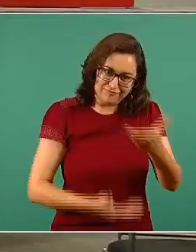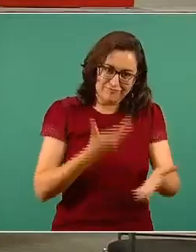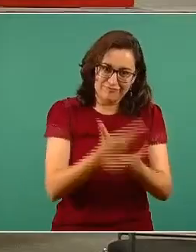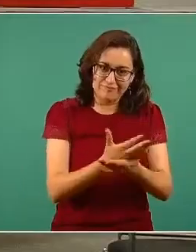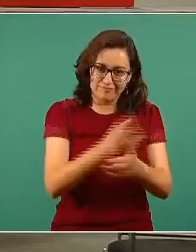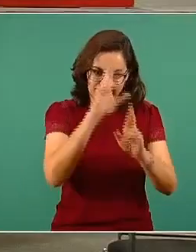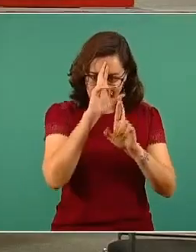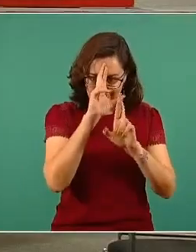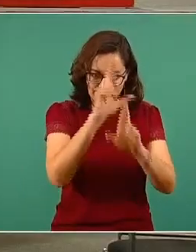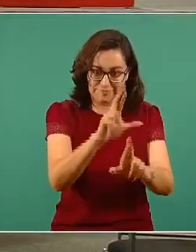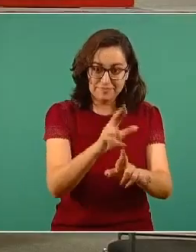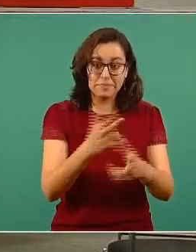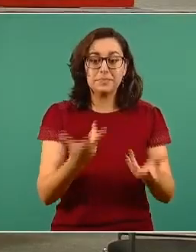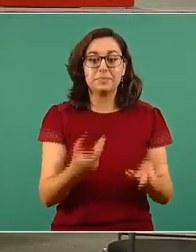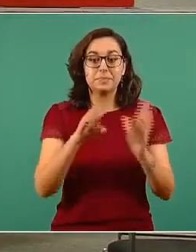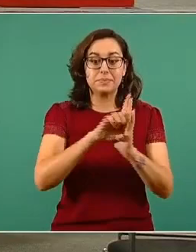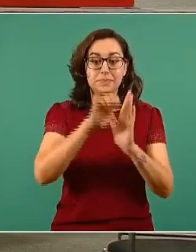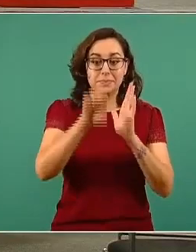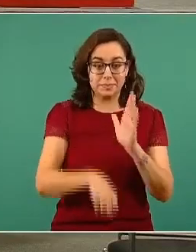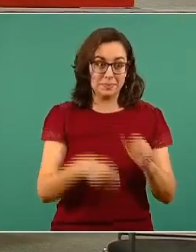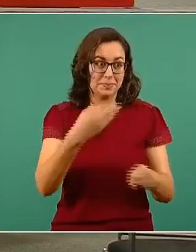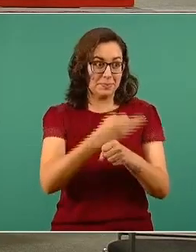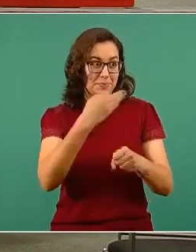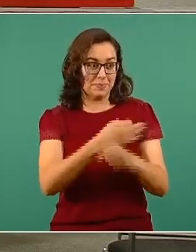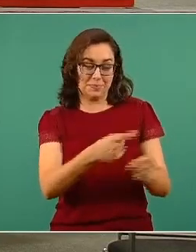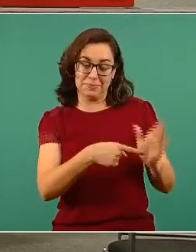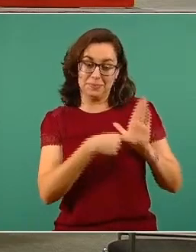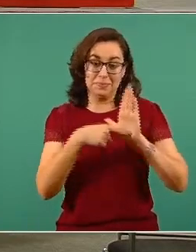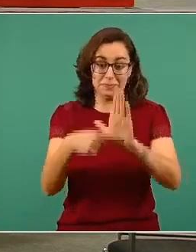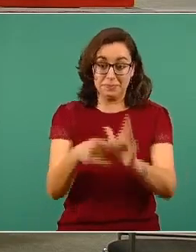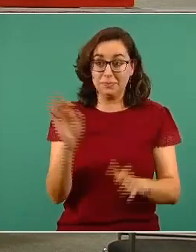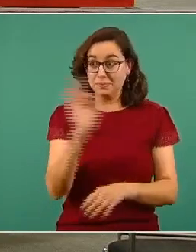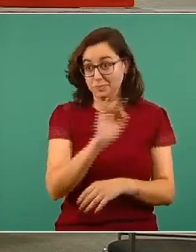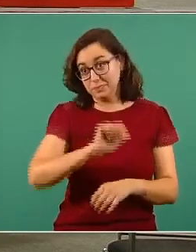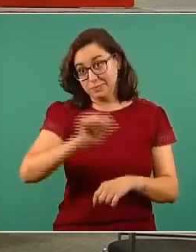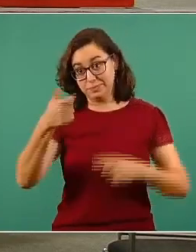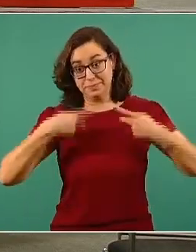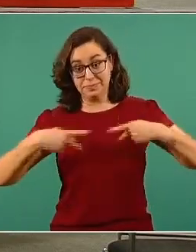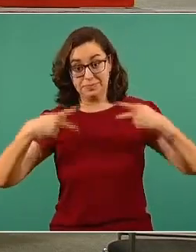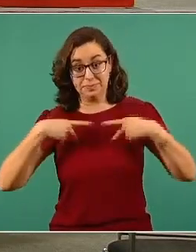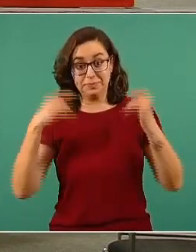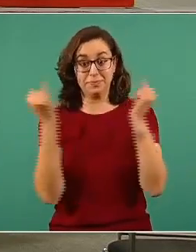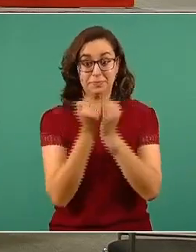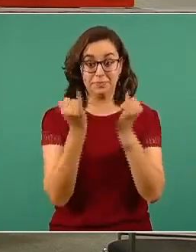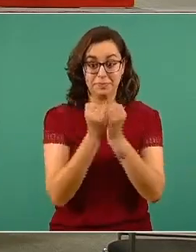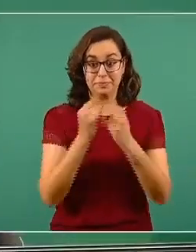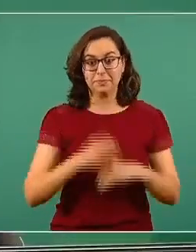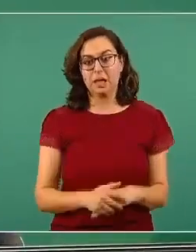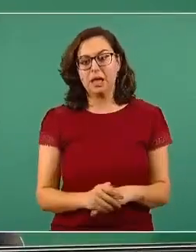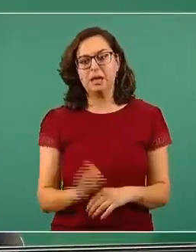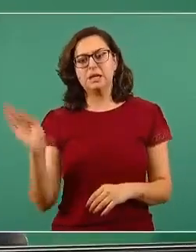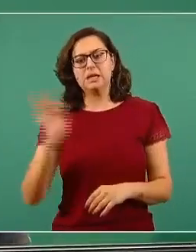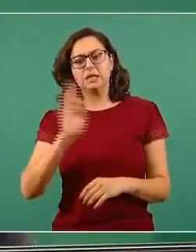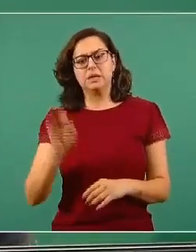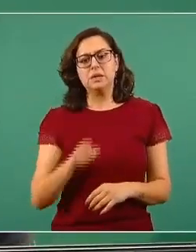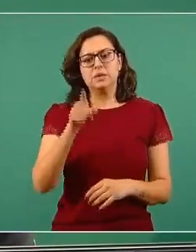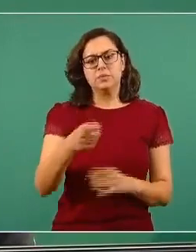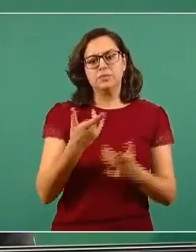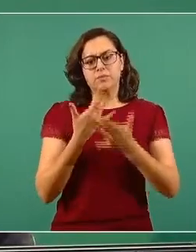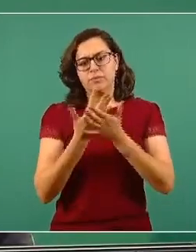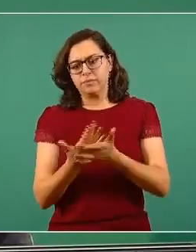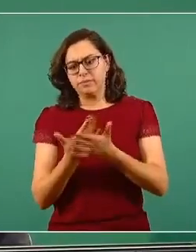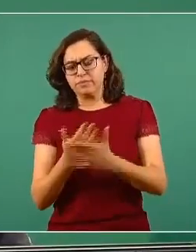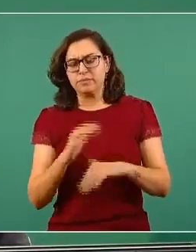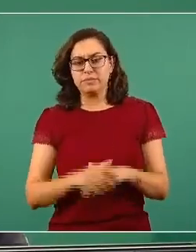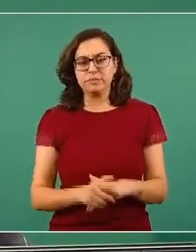nos está ayudando a dar un ejemplo posiblemente de uso general. Si a usted no le han llamado, pero ya sabe que